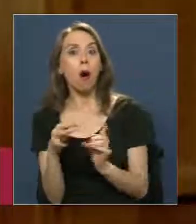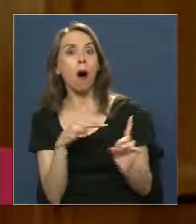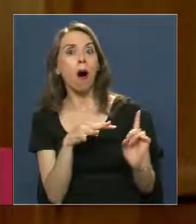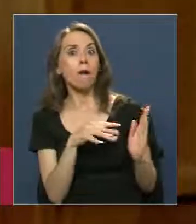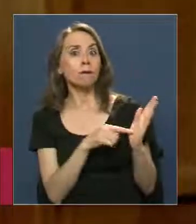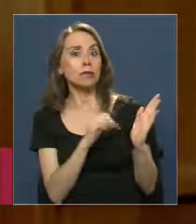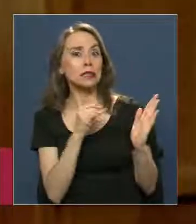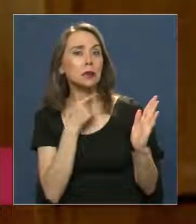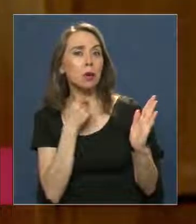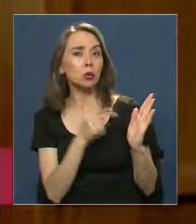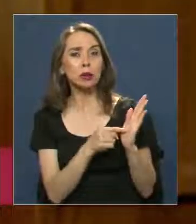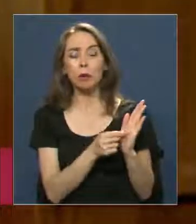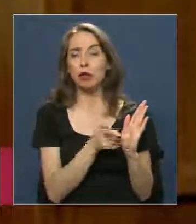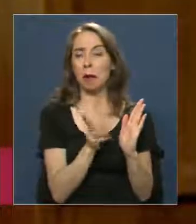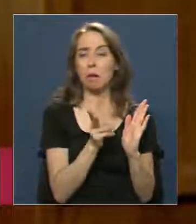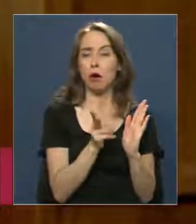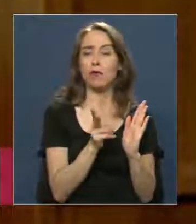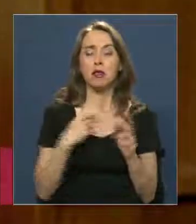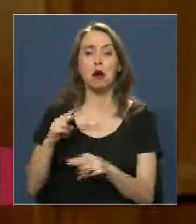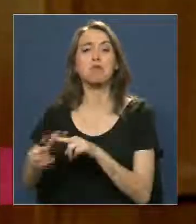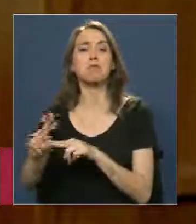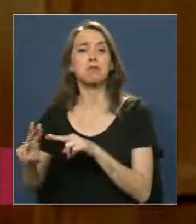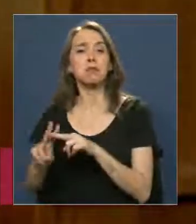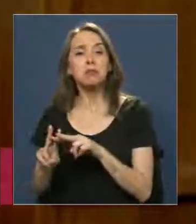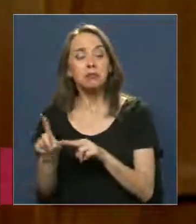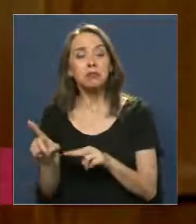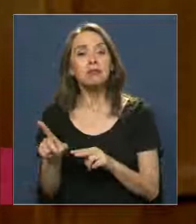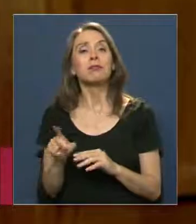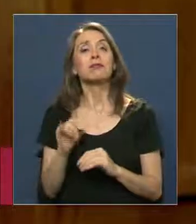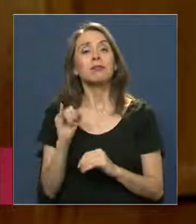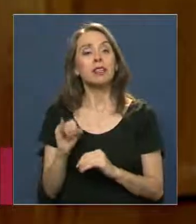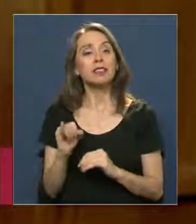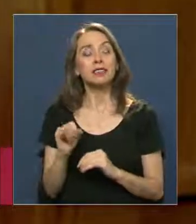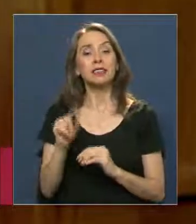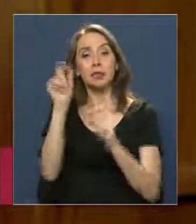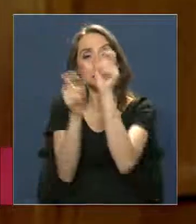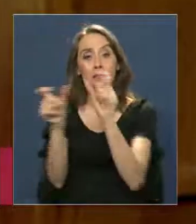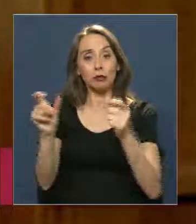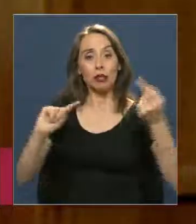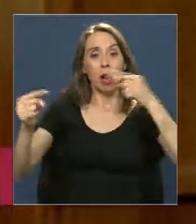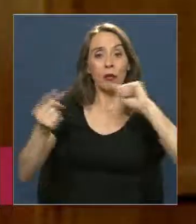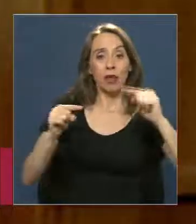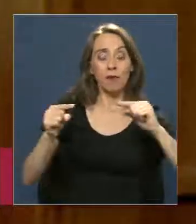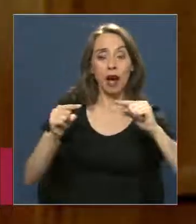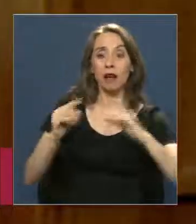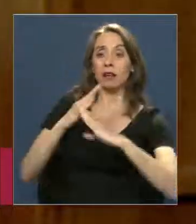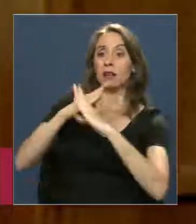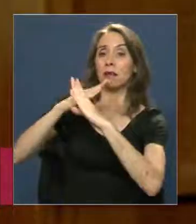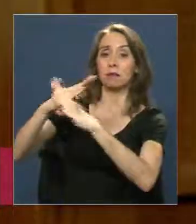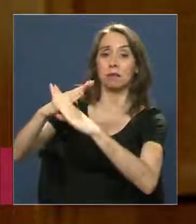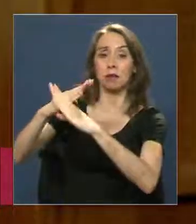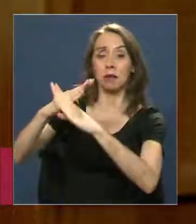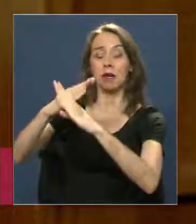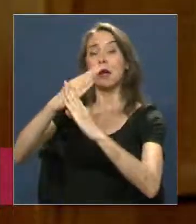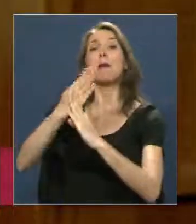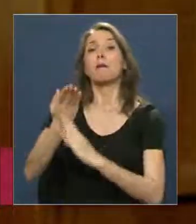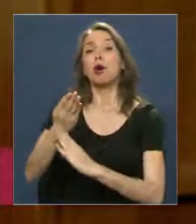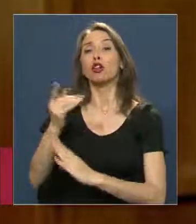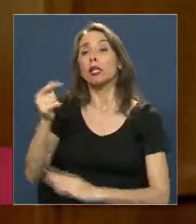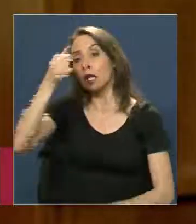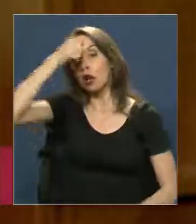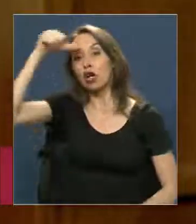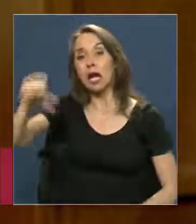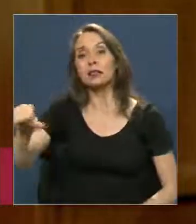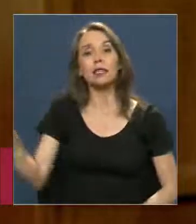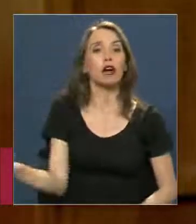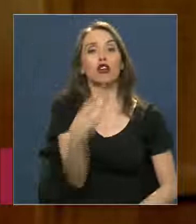personas. Al clausurar el debate con penas de cárcel, se pierde un pedazo de democracia, porque el diálogo y